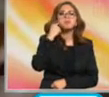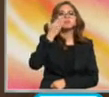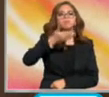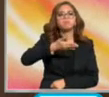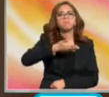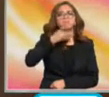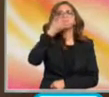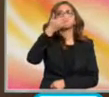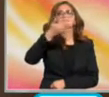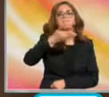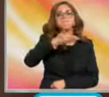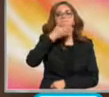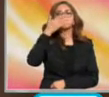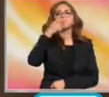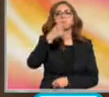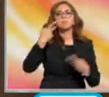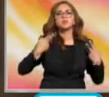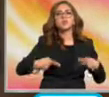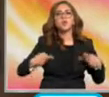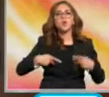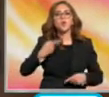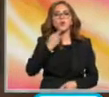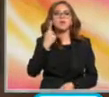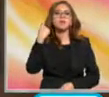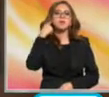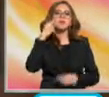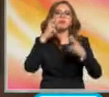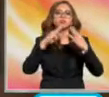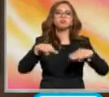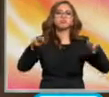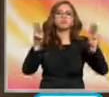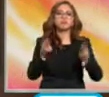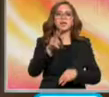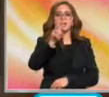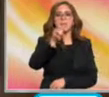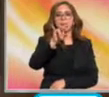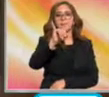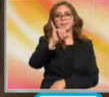tiempo, ¿no? Así es. Vamos a escuchar un poquito.